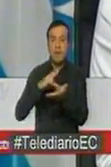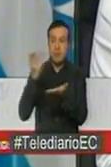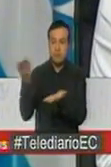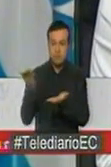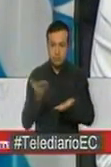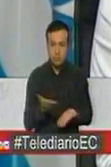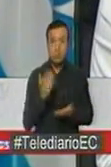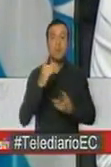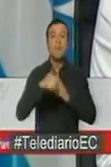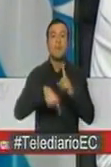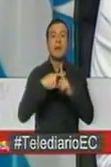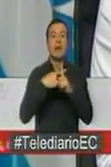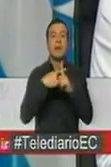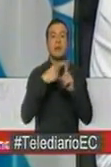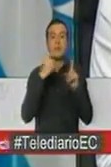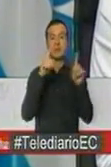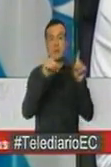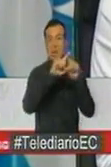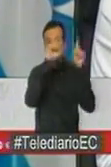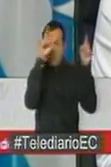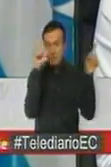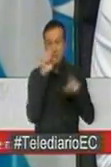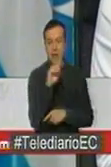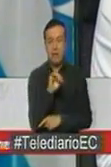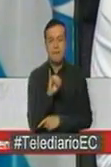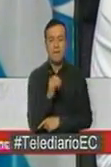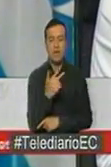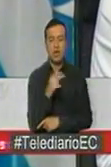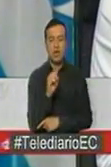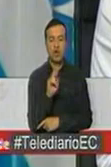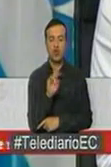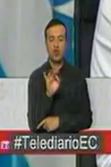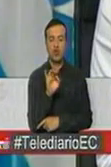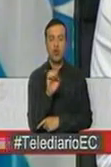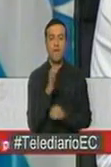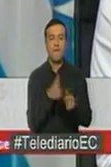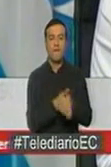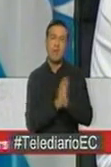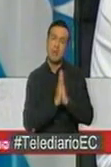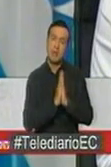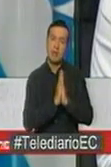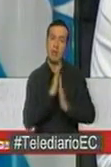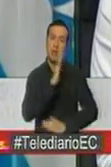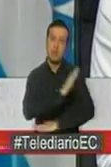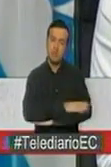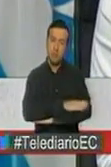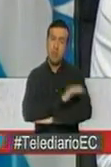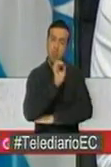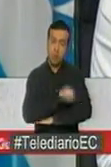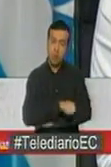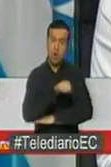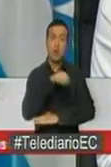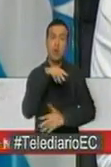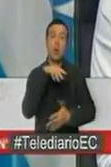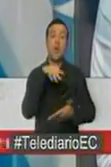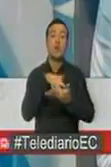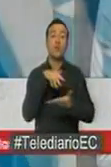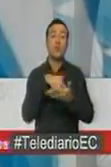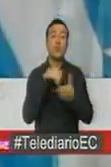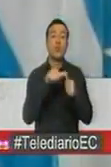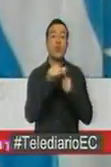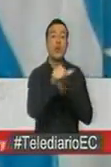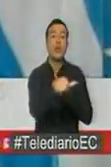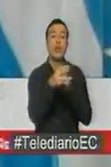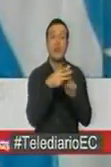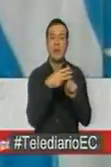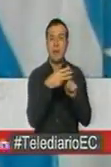de una plataforma para que los estudiantes puedan seguir recibiendo sus clases de manera virtual. Hemos